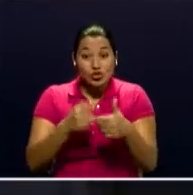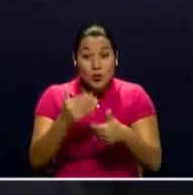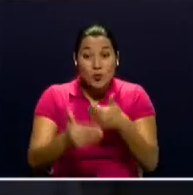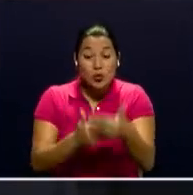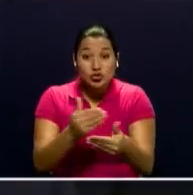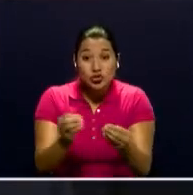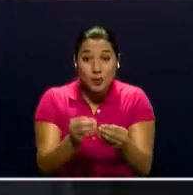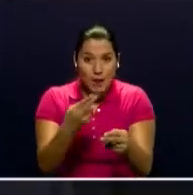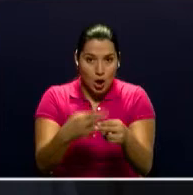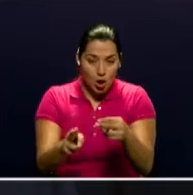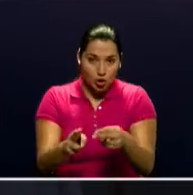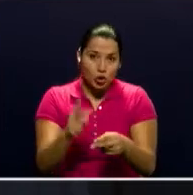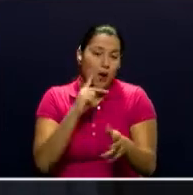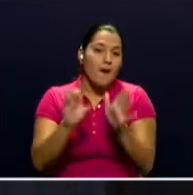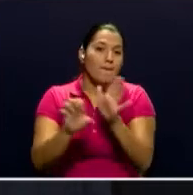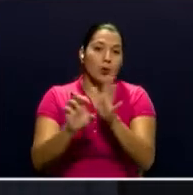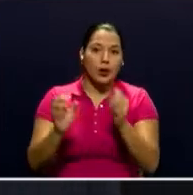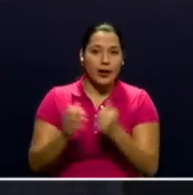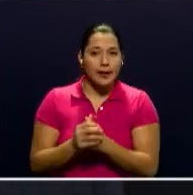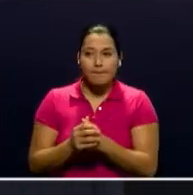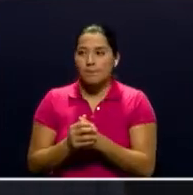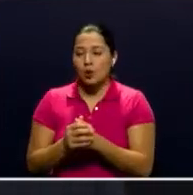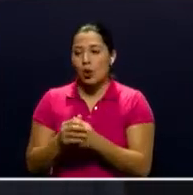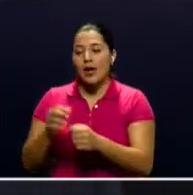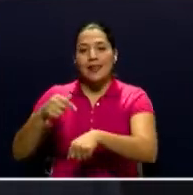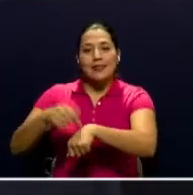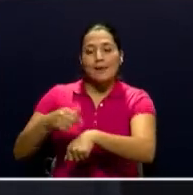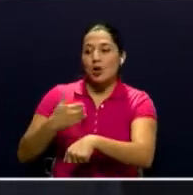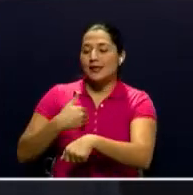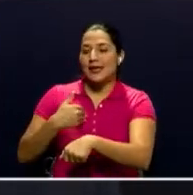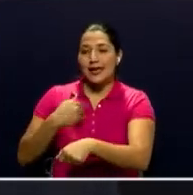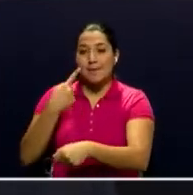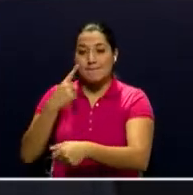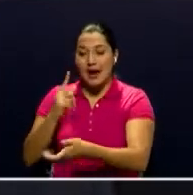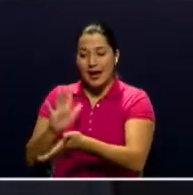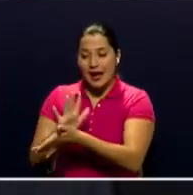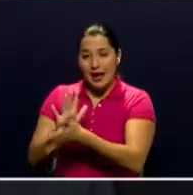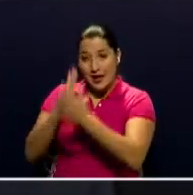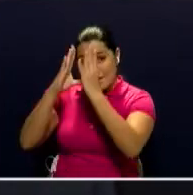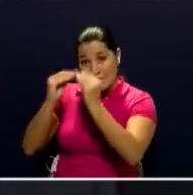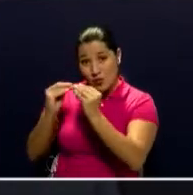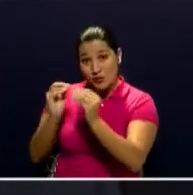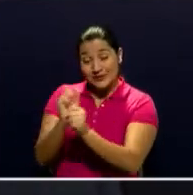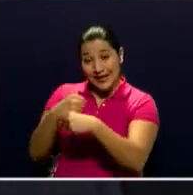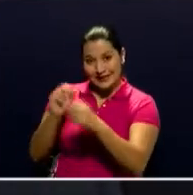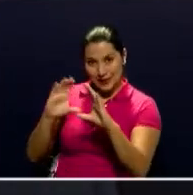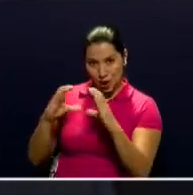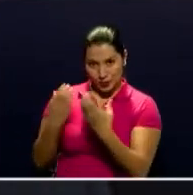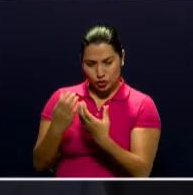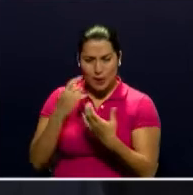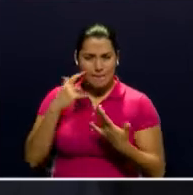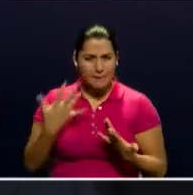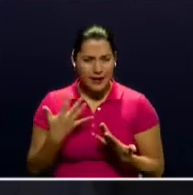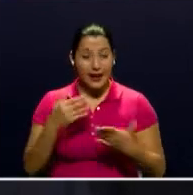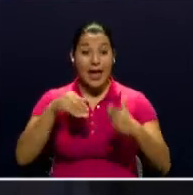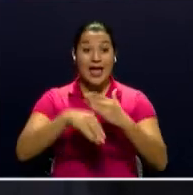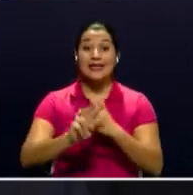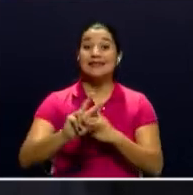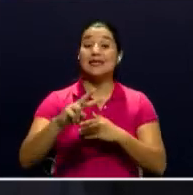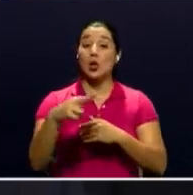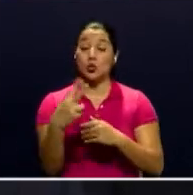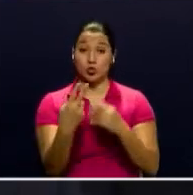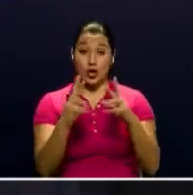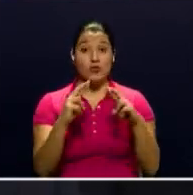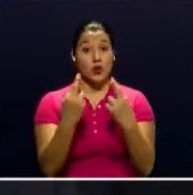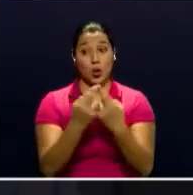abreviado como lo tiene la discusión y votación de los informes de comisión, para que pueda incluso tenerse en la segunda sesión después de admitida